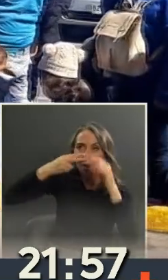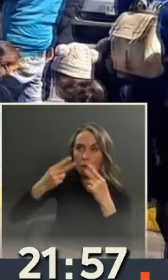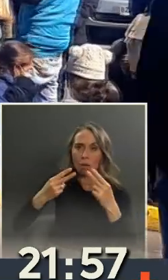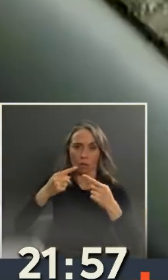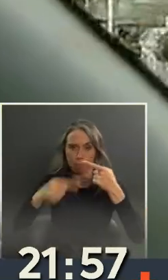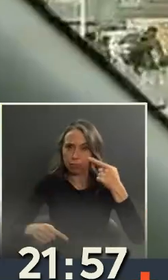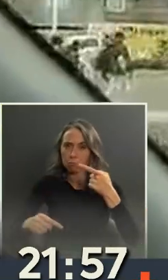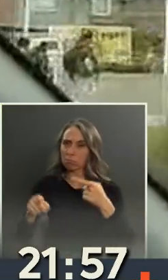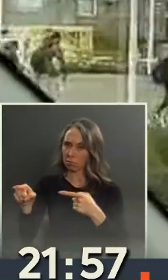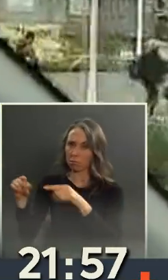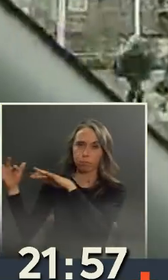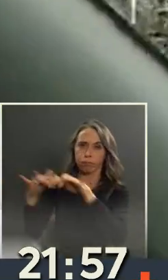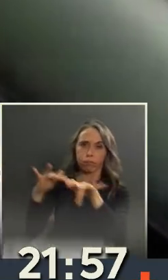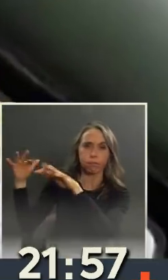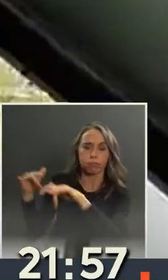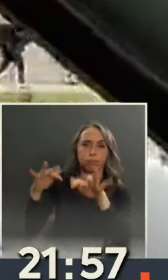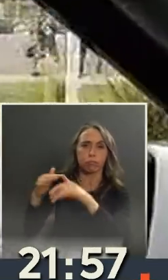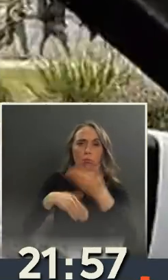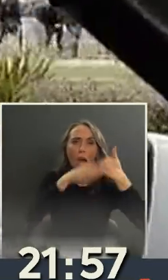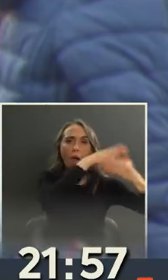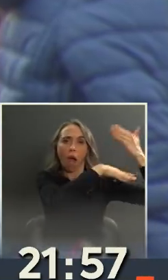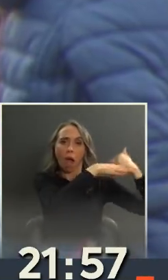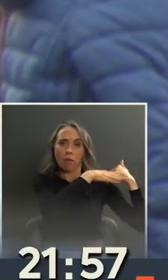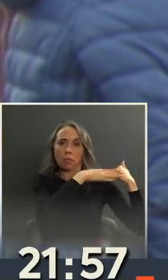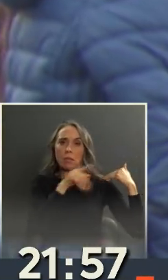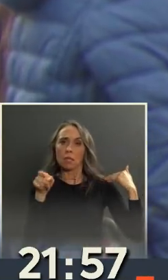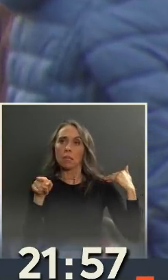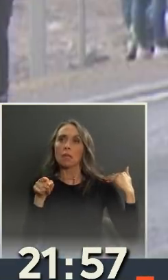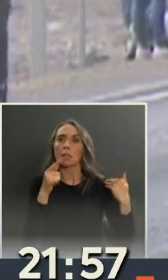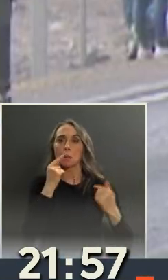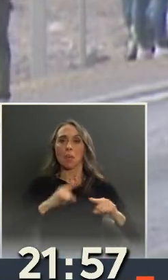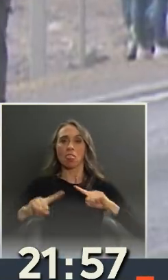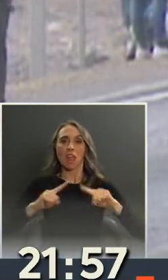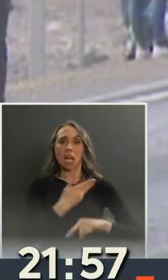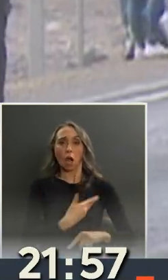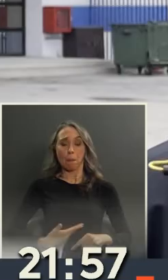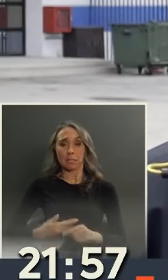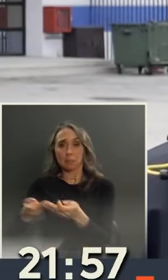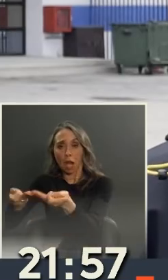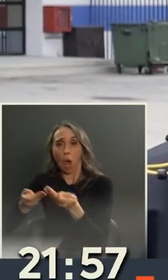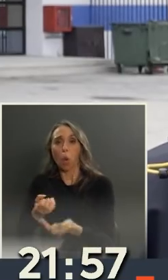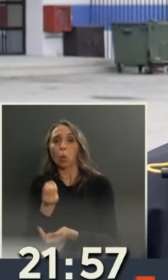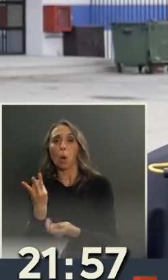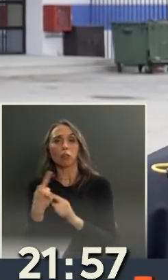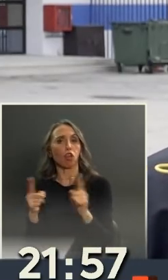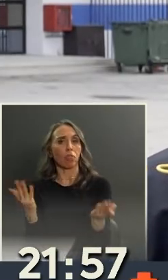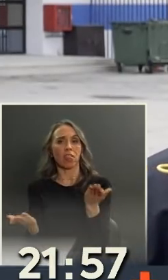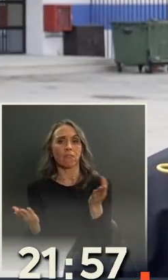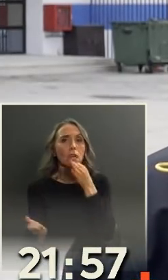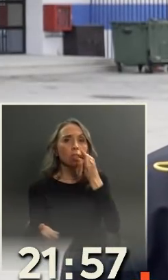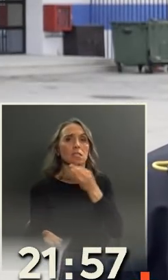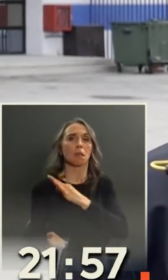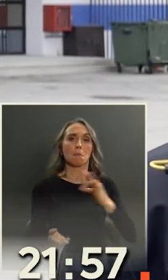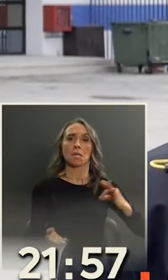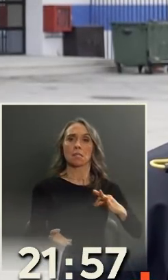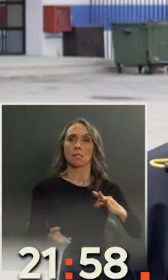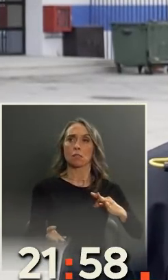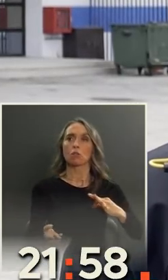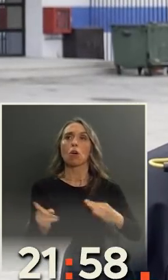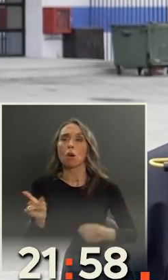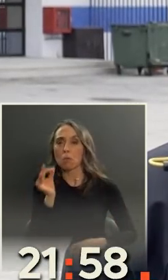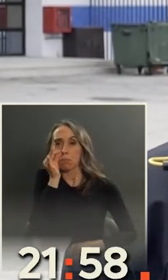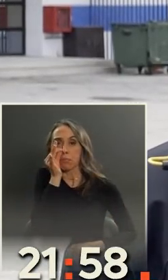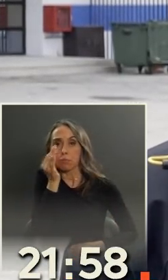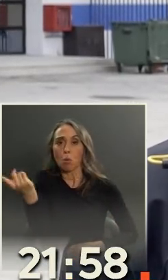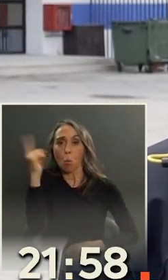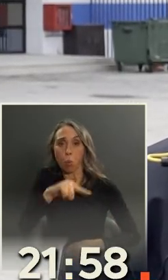ni con estas, y con la cuenta que lleva el propio delegado presidencial. Solo a nivel de testeo están ingresando en torno a los 400,